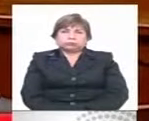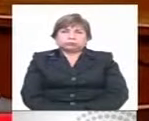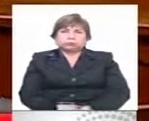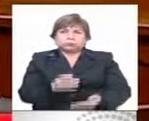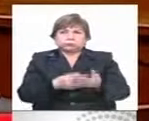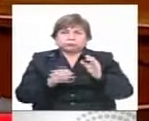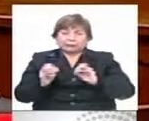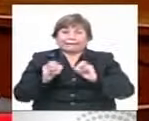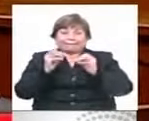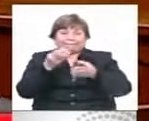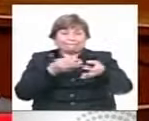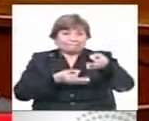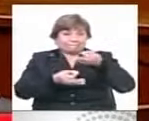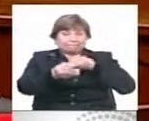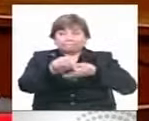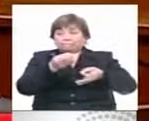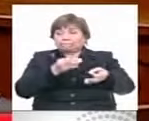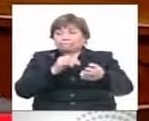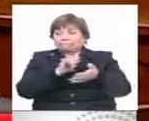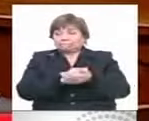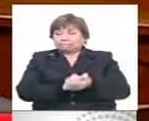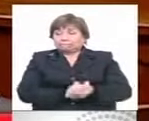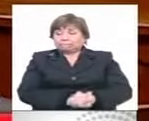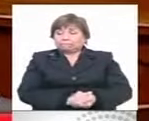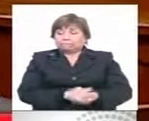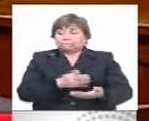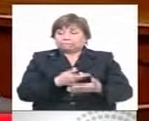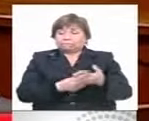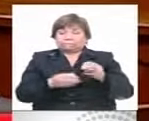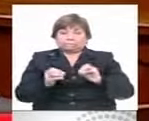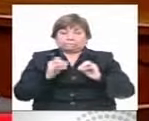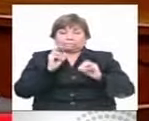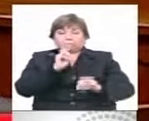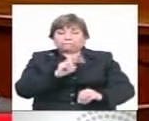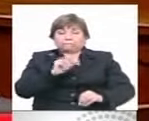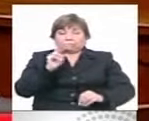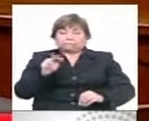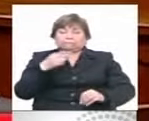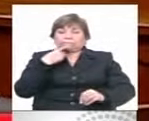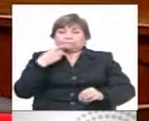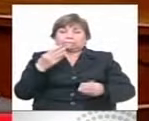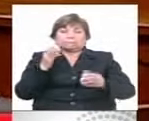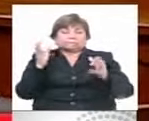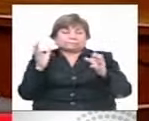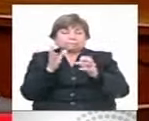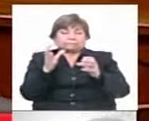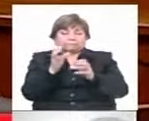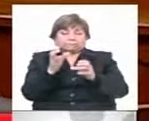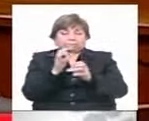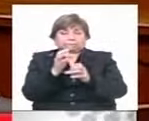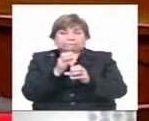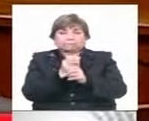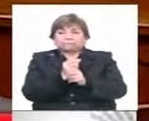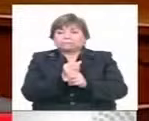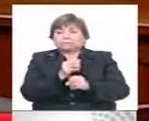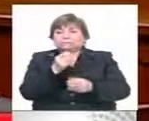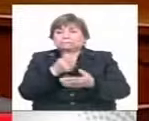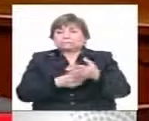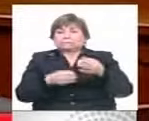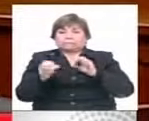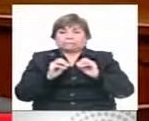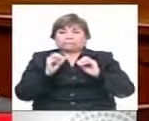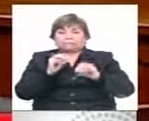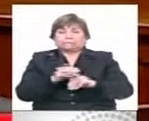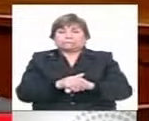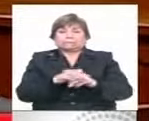dichas transferencias, en los años 2021 y 2022, se reducirán las brechas socioeconómicas existentes